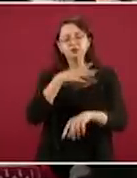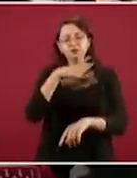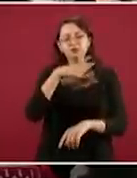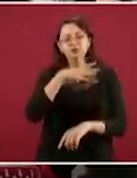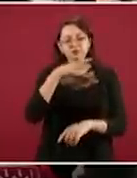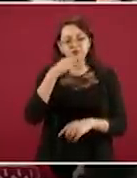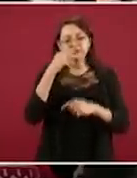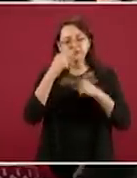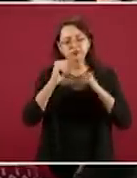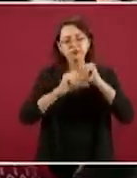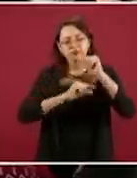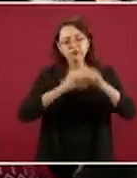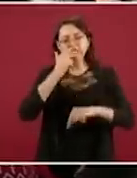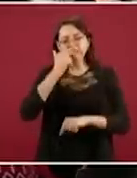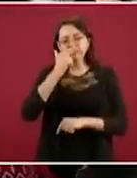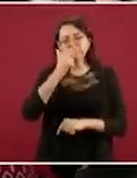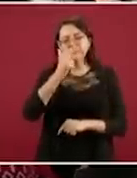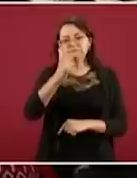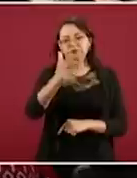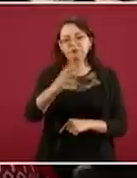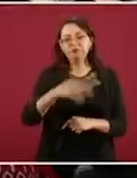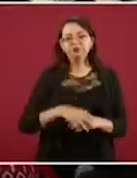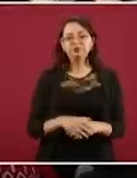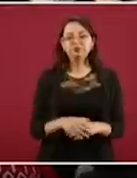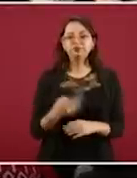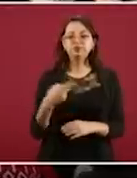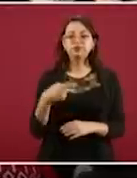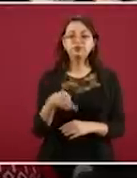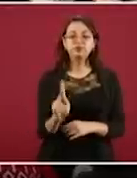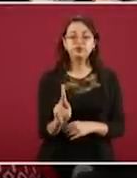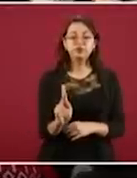cada vez mejor, pero no es